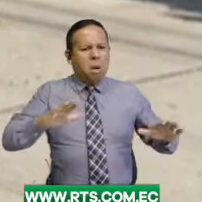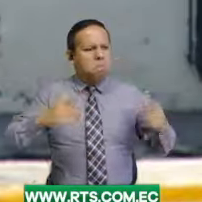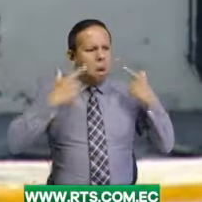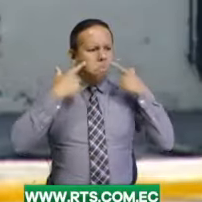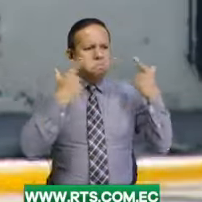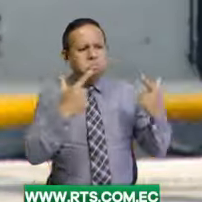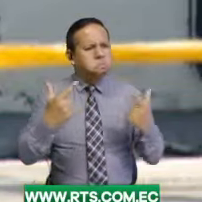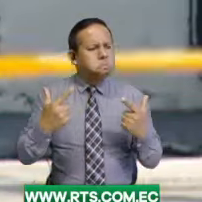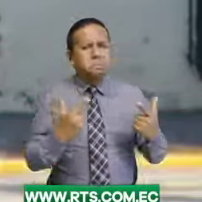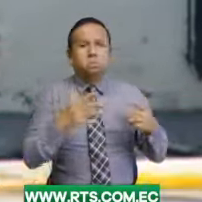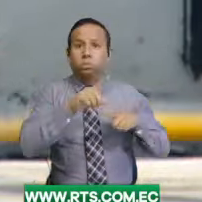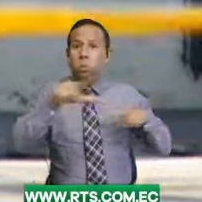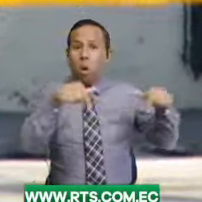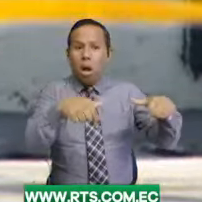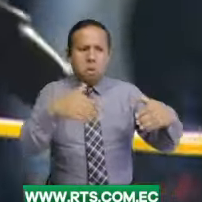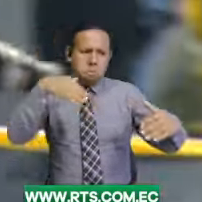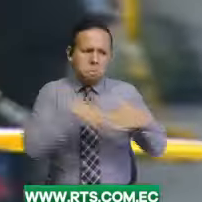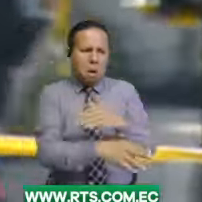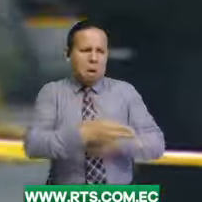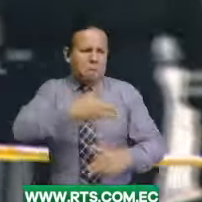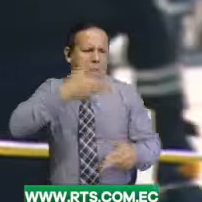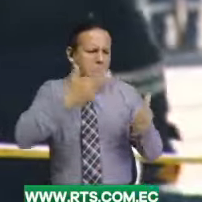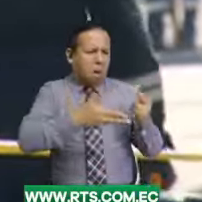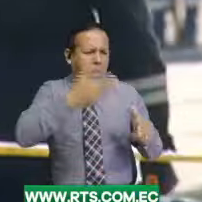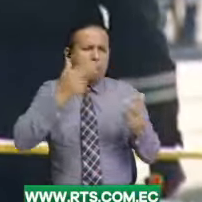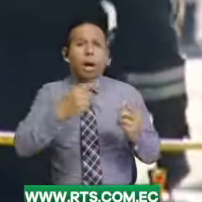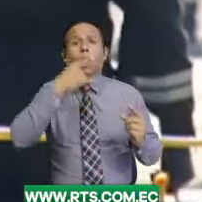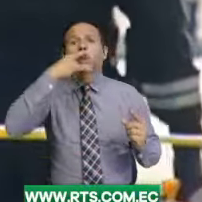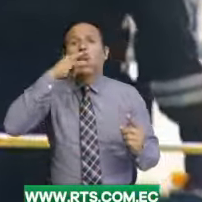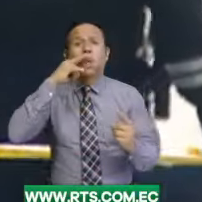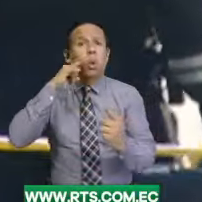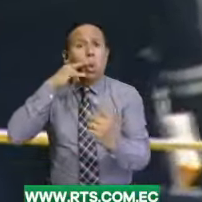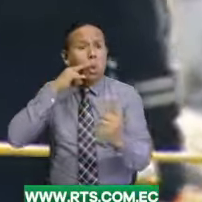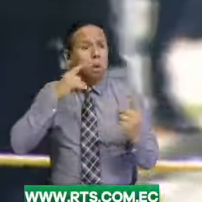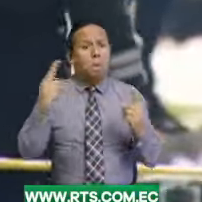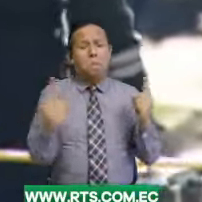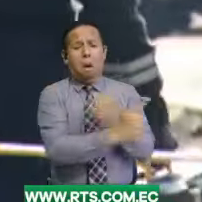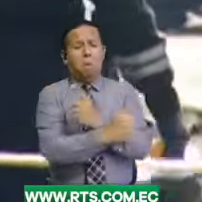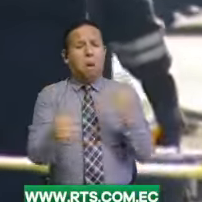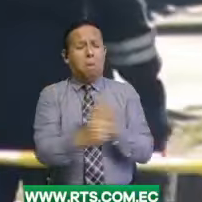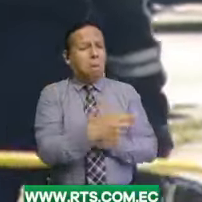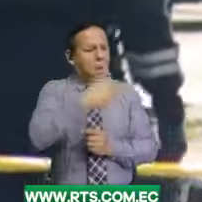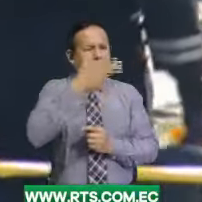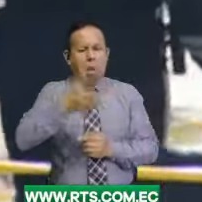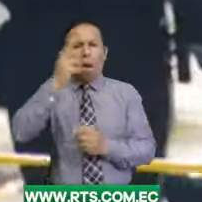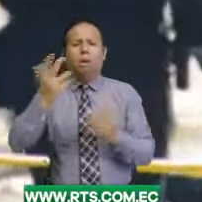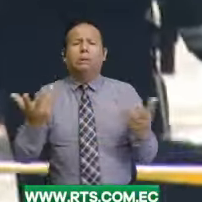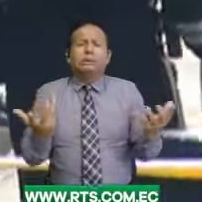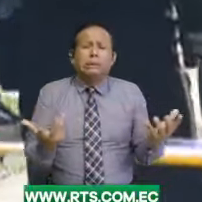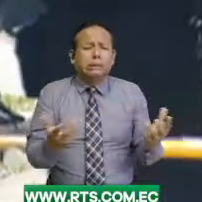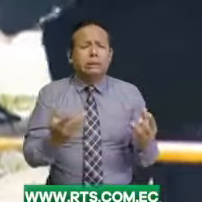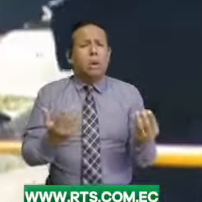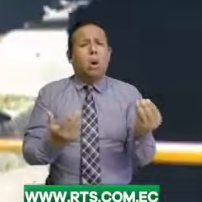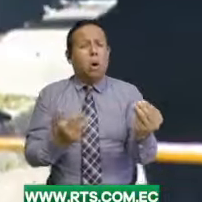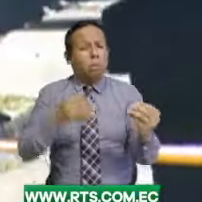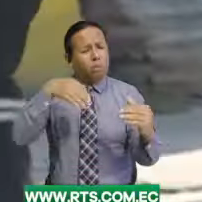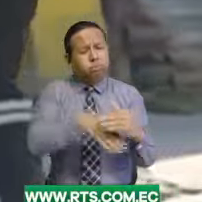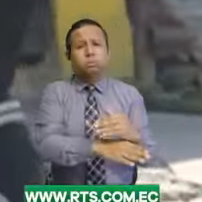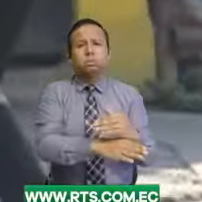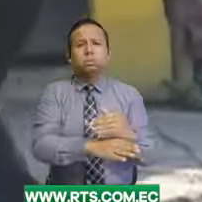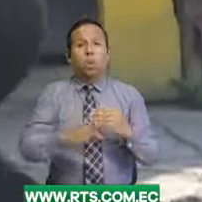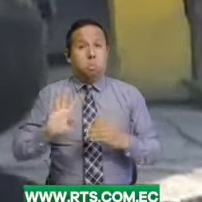a ese barrio y abrieron fuego. Los niños se cruzaron aterrorizados, pero fueron alcanzados por las balas. Los criminales entraron